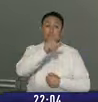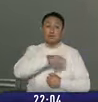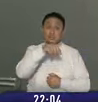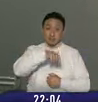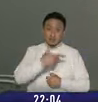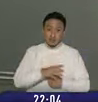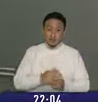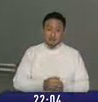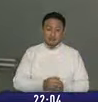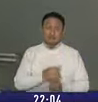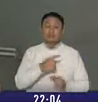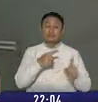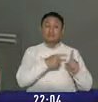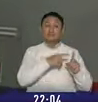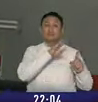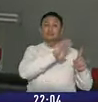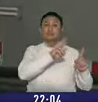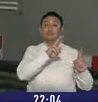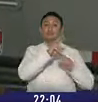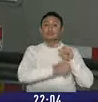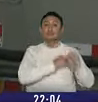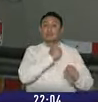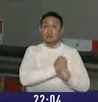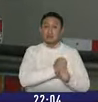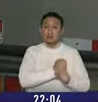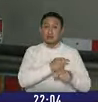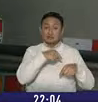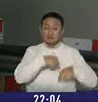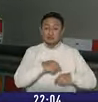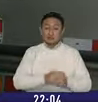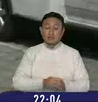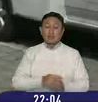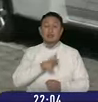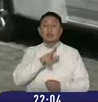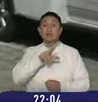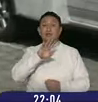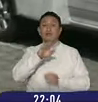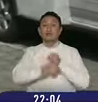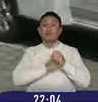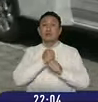fallecido tenía 42 años y una condena de 34 años, 8 meses, por el delito.